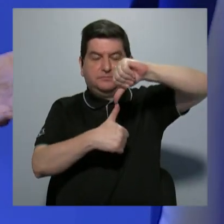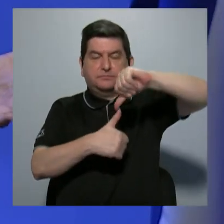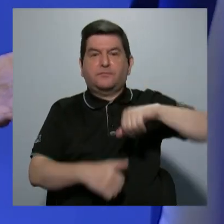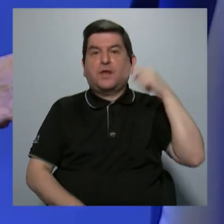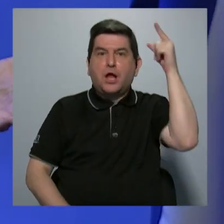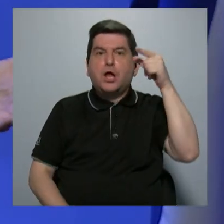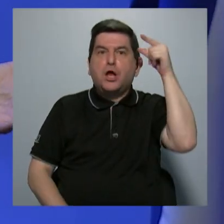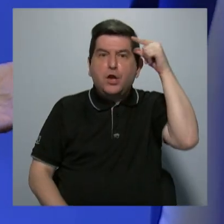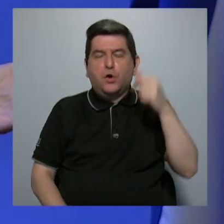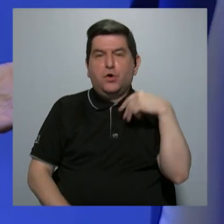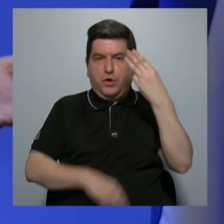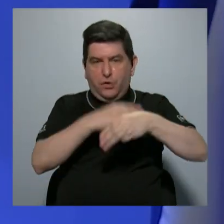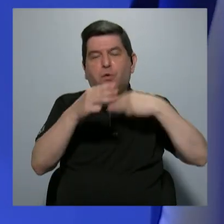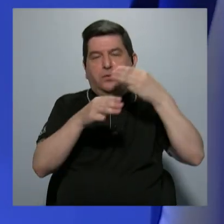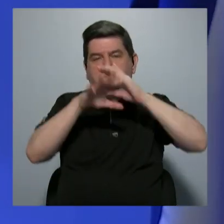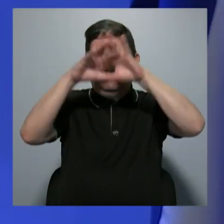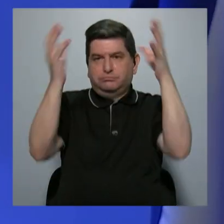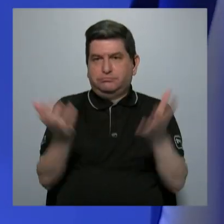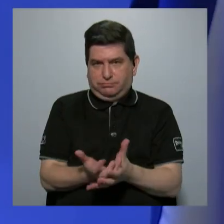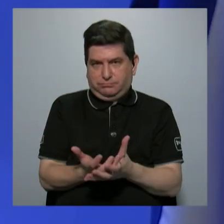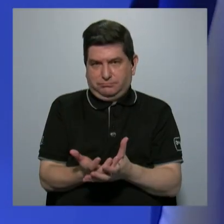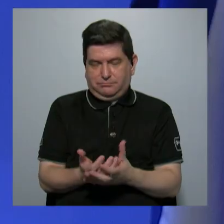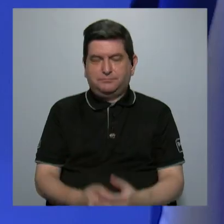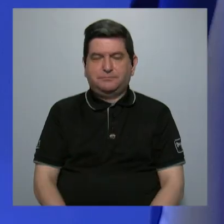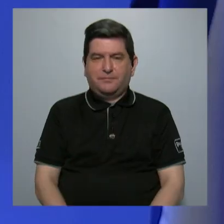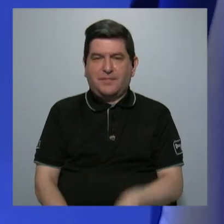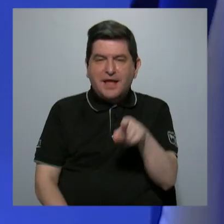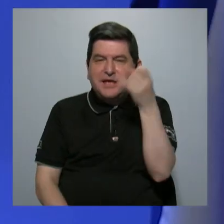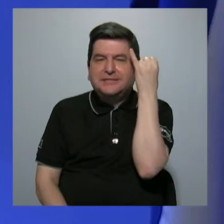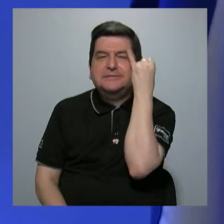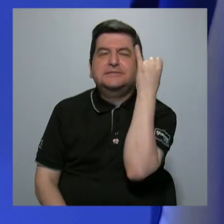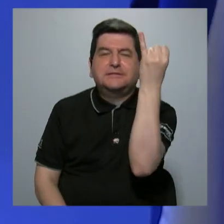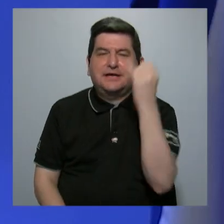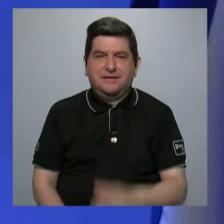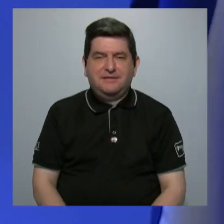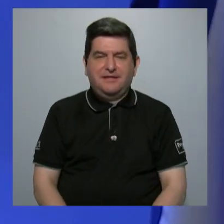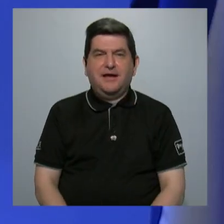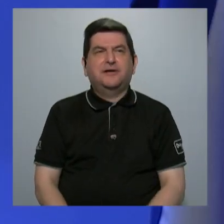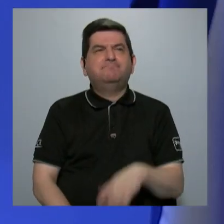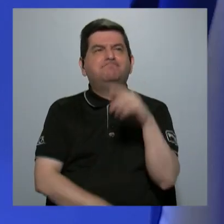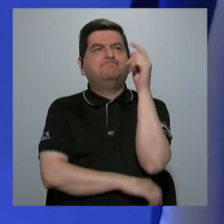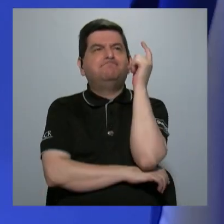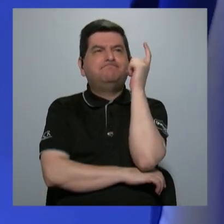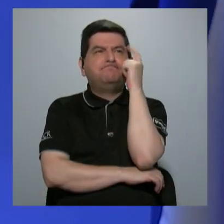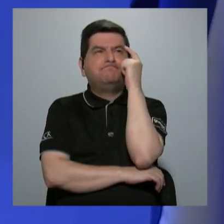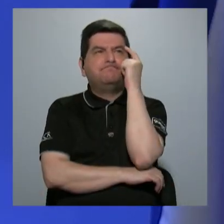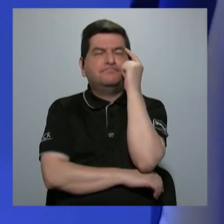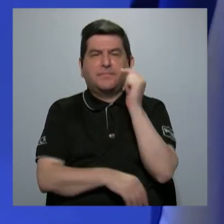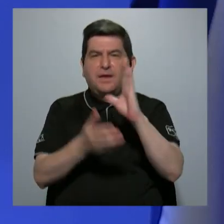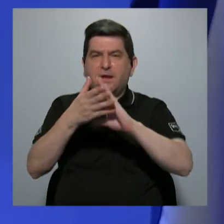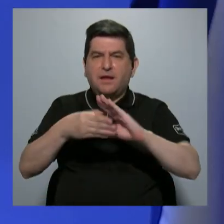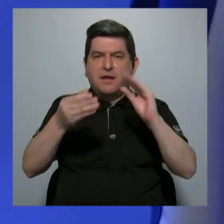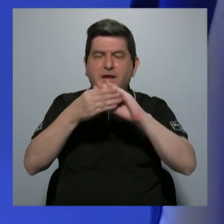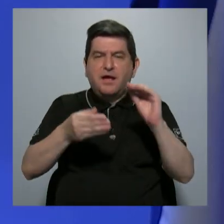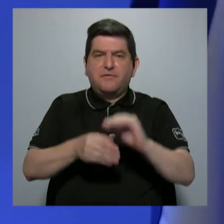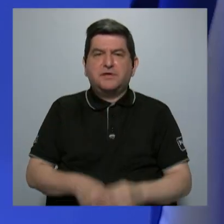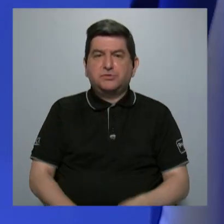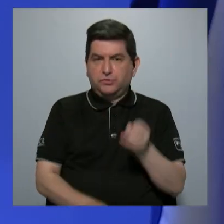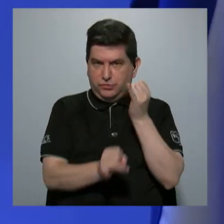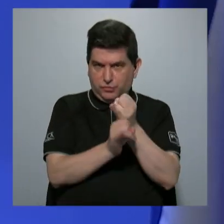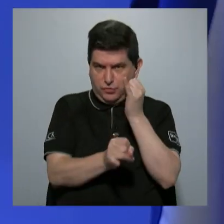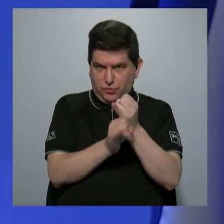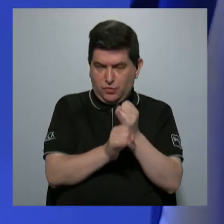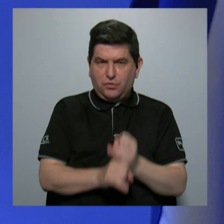por supuesto, a nivel global. Y creo que en ese sentido lo que tenemos que pensar es que nuestra narrativa institucional